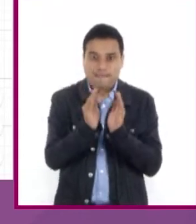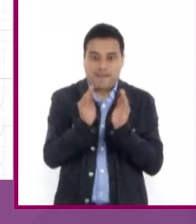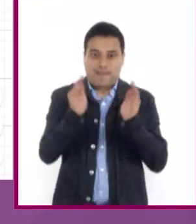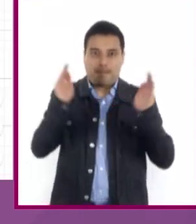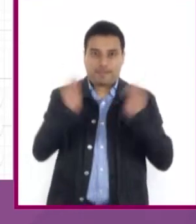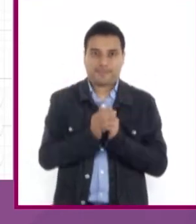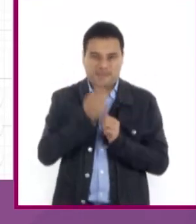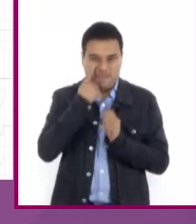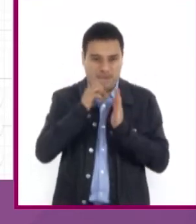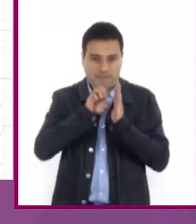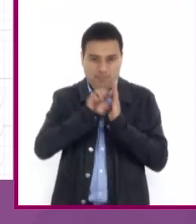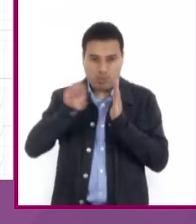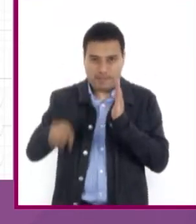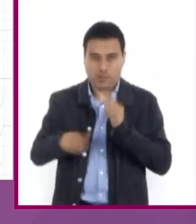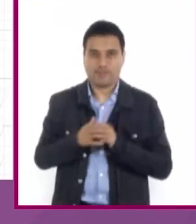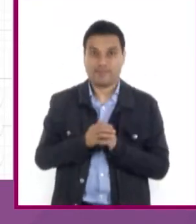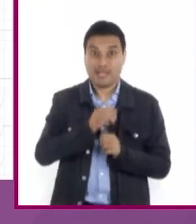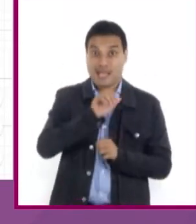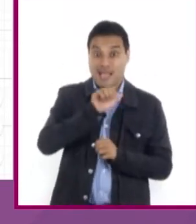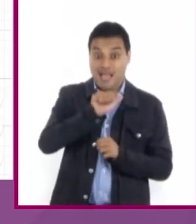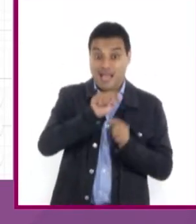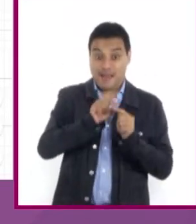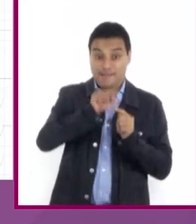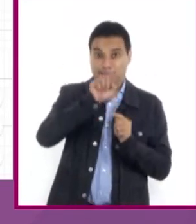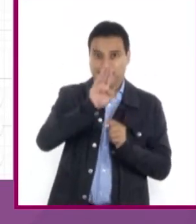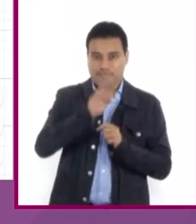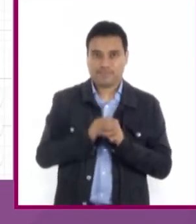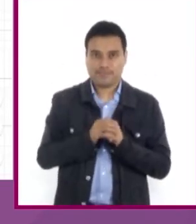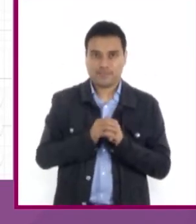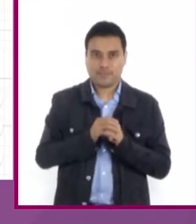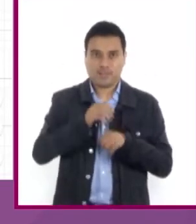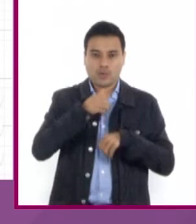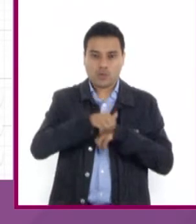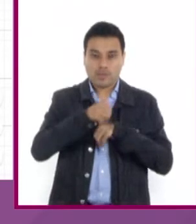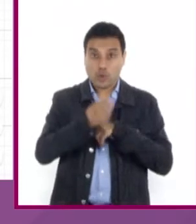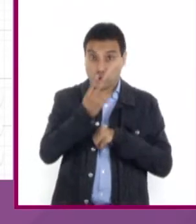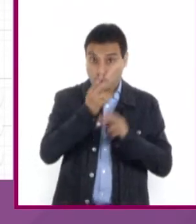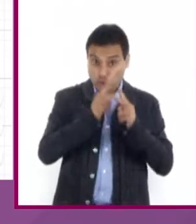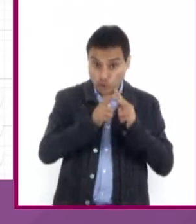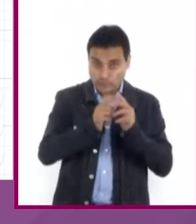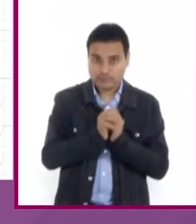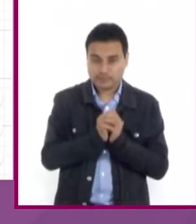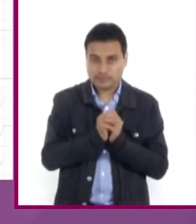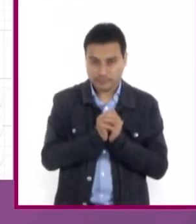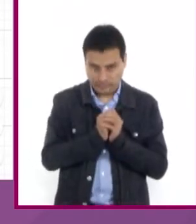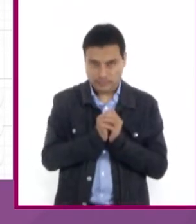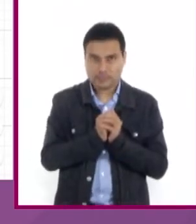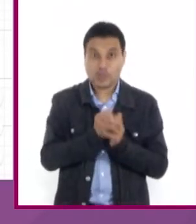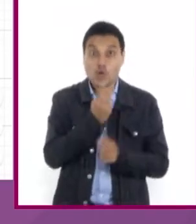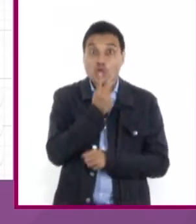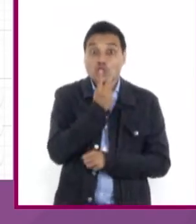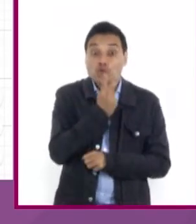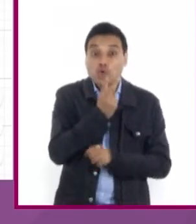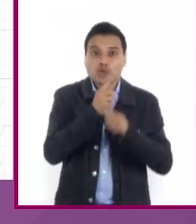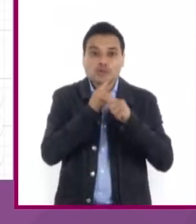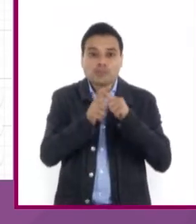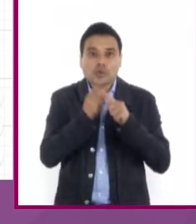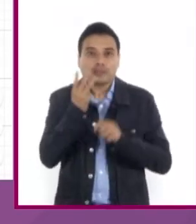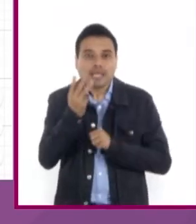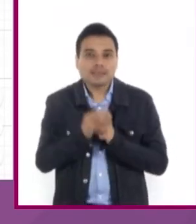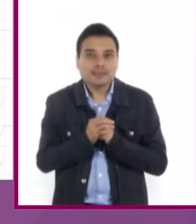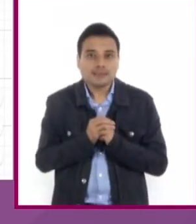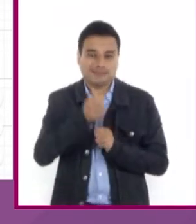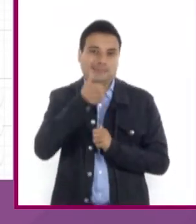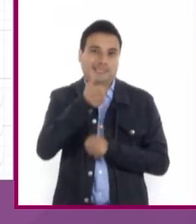segmento AB vale 2 unidades, el segmento A'B' sería 2 por 3,